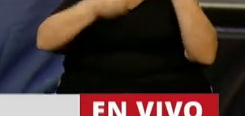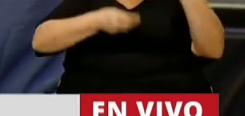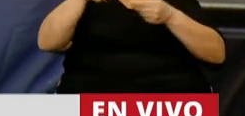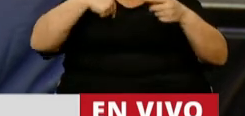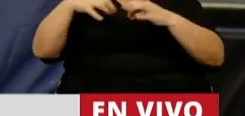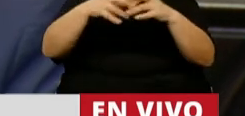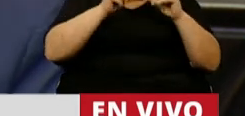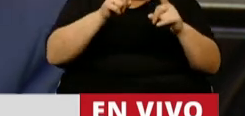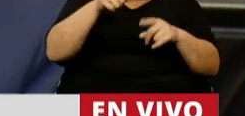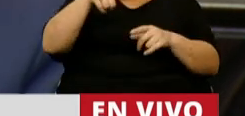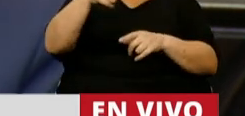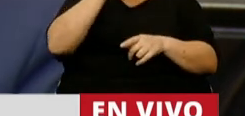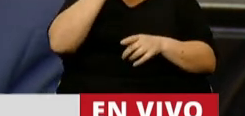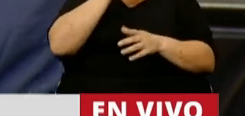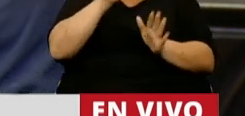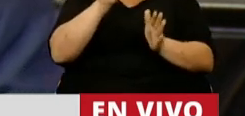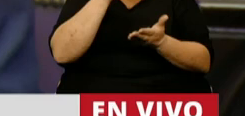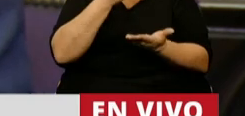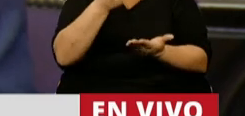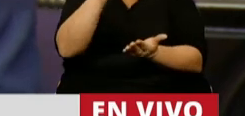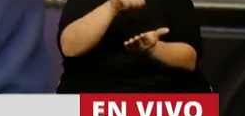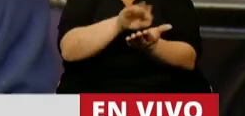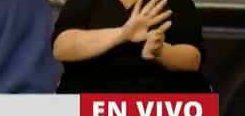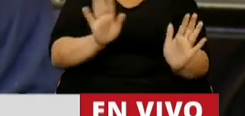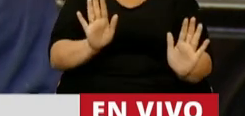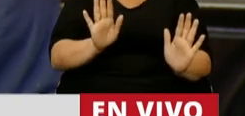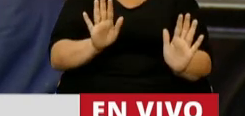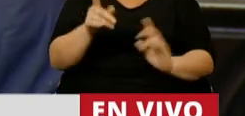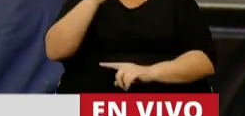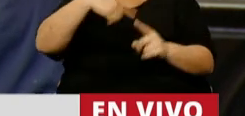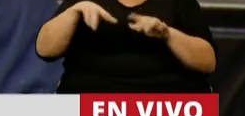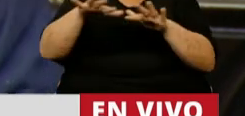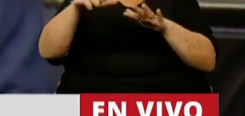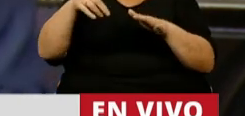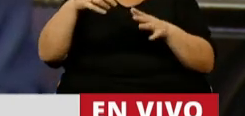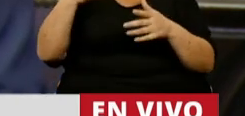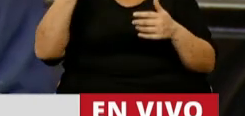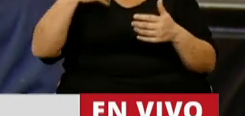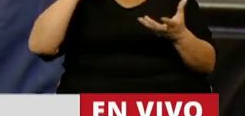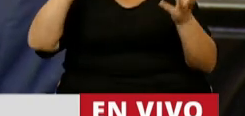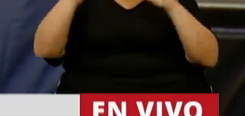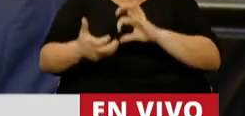que hoy tratamos quede solo dibujado en los papeles, mientras los hechos se lleven puesto el